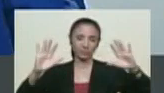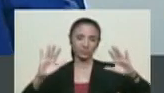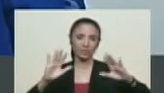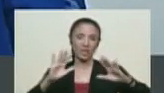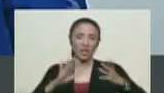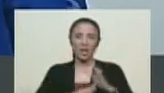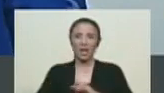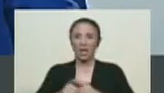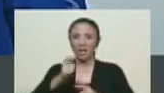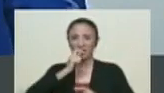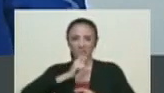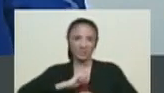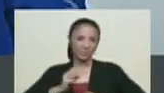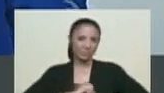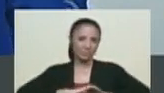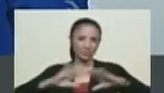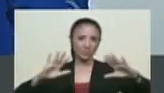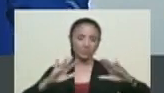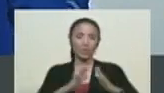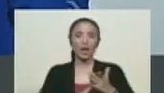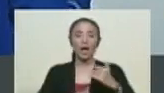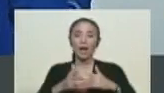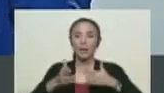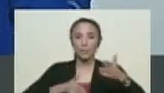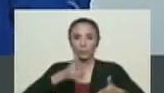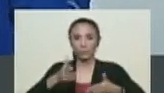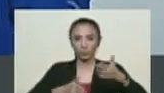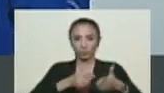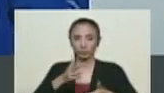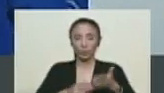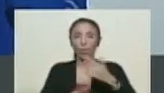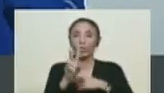lacrimógenas contra el sistema de metro de Caracas.